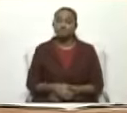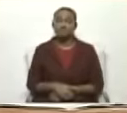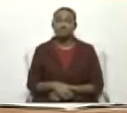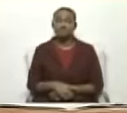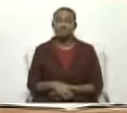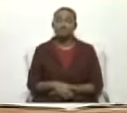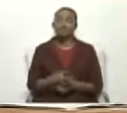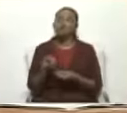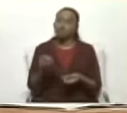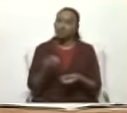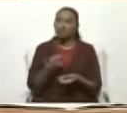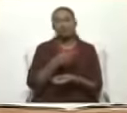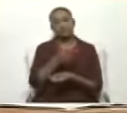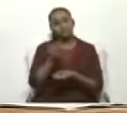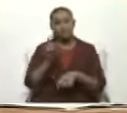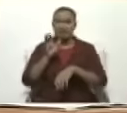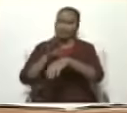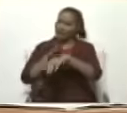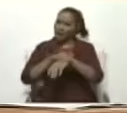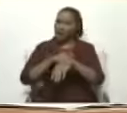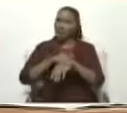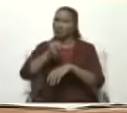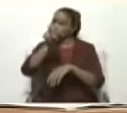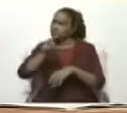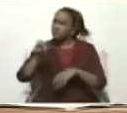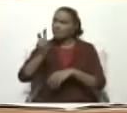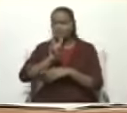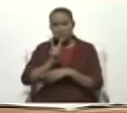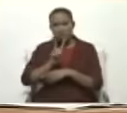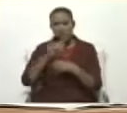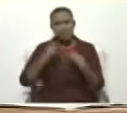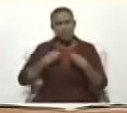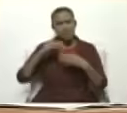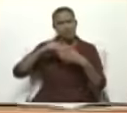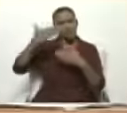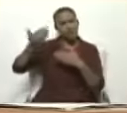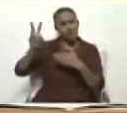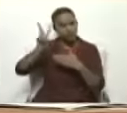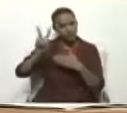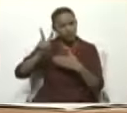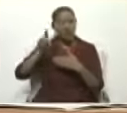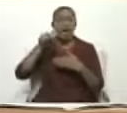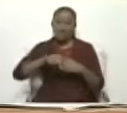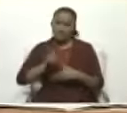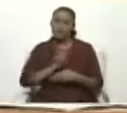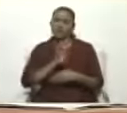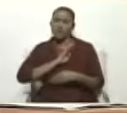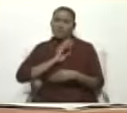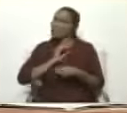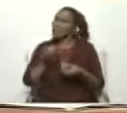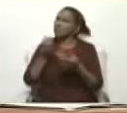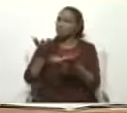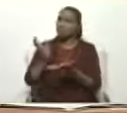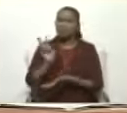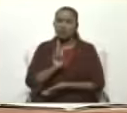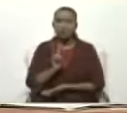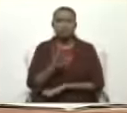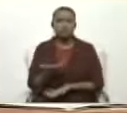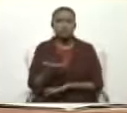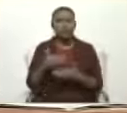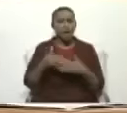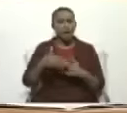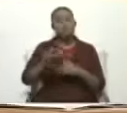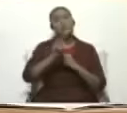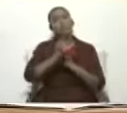Pero el llamado es que se regresen, que se vengan a Venezuela, este es su país. Que a partir del 28 de julio, la Unión Nacional esté por